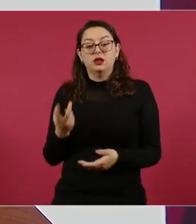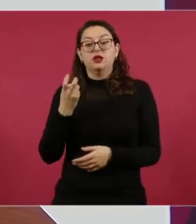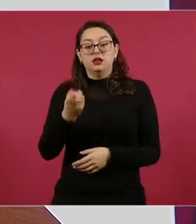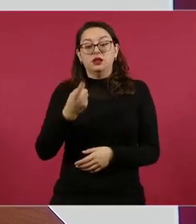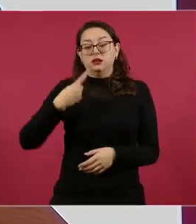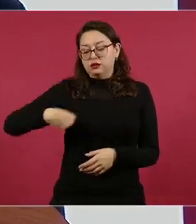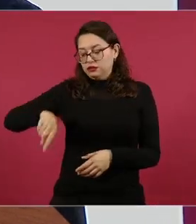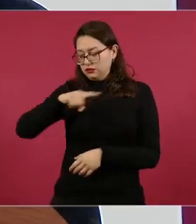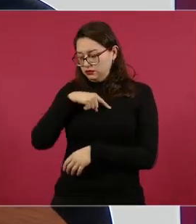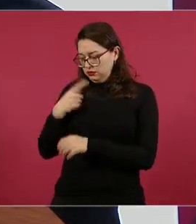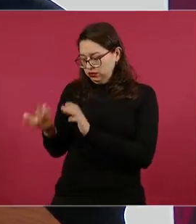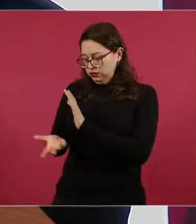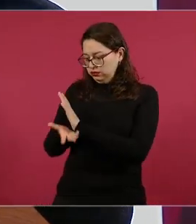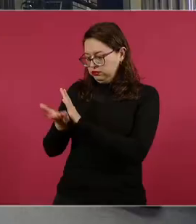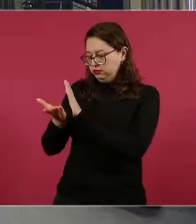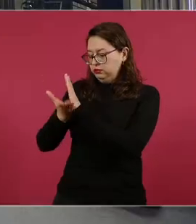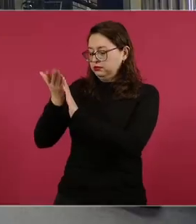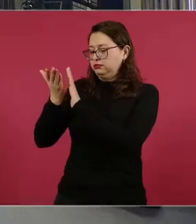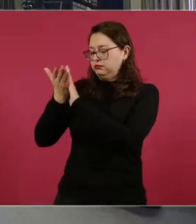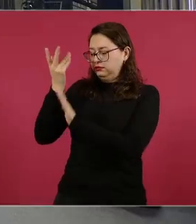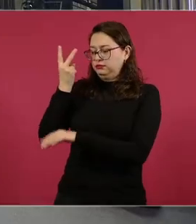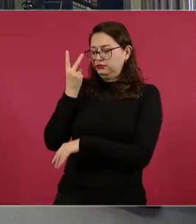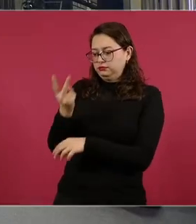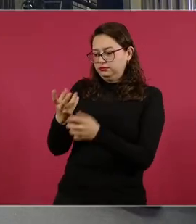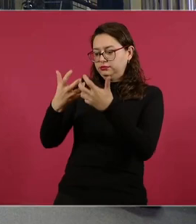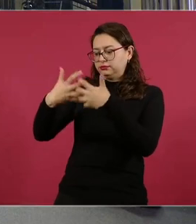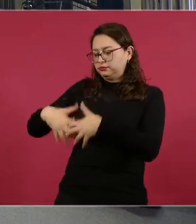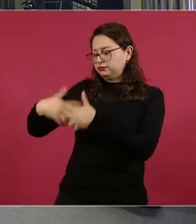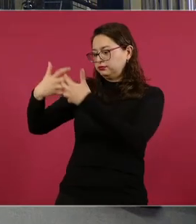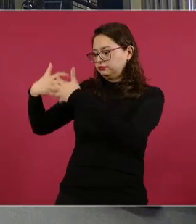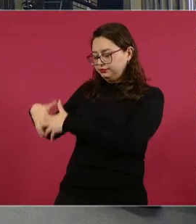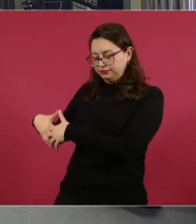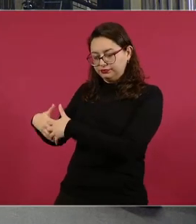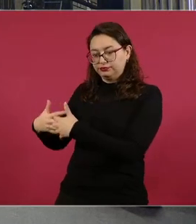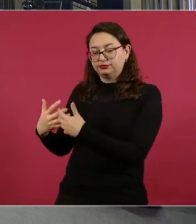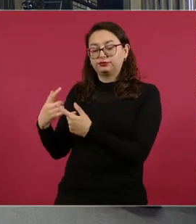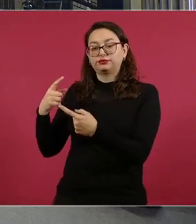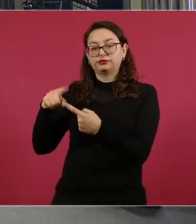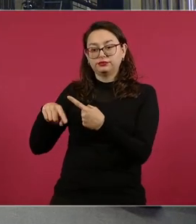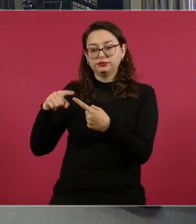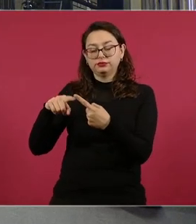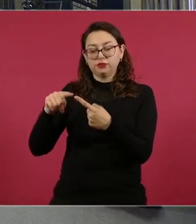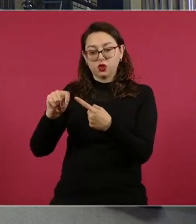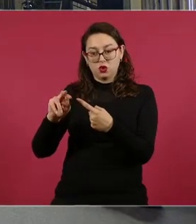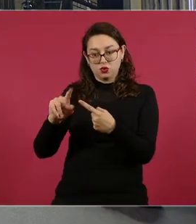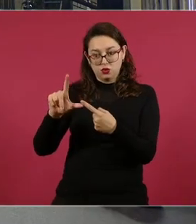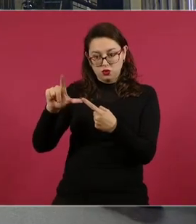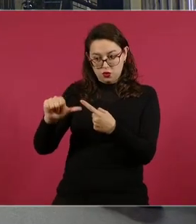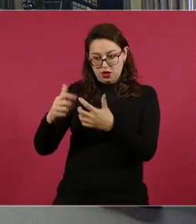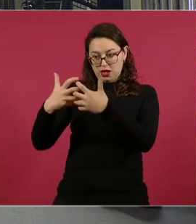creando estas, construyendo estas 2 plantas, una en Tula,